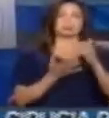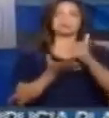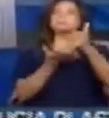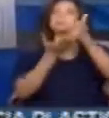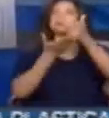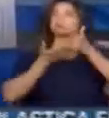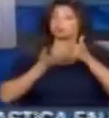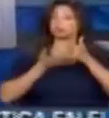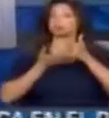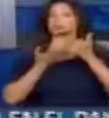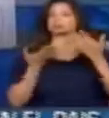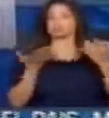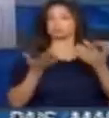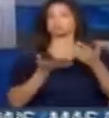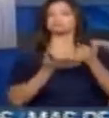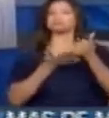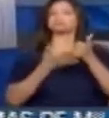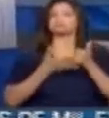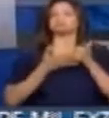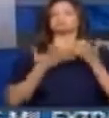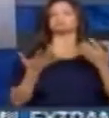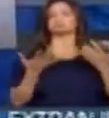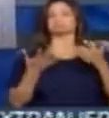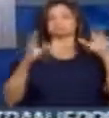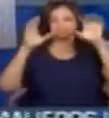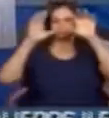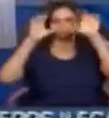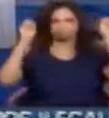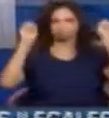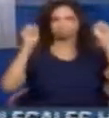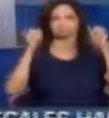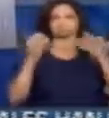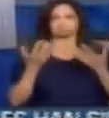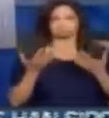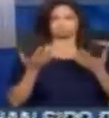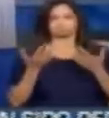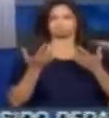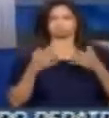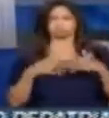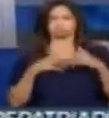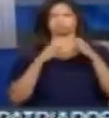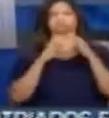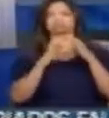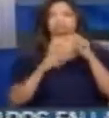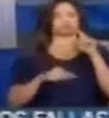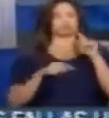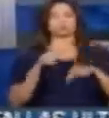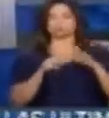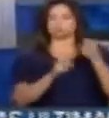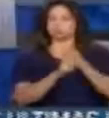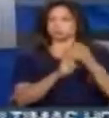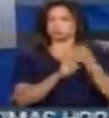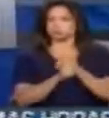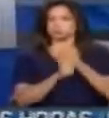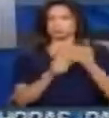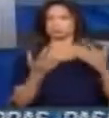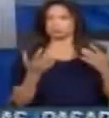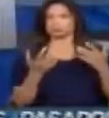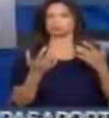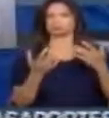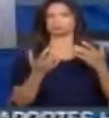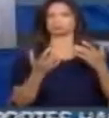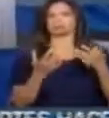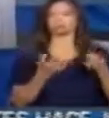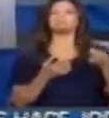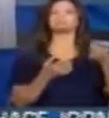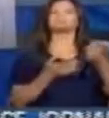ayudara y me están ayudando. Así, quiero que el presidente, cuando haga mi casa y de que yo no puedo trabajar, que me ponga